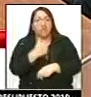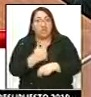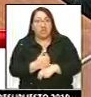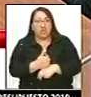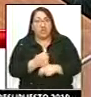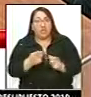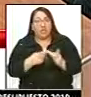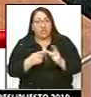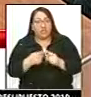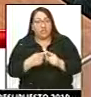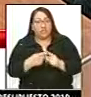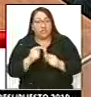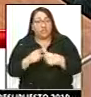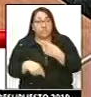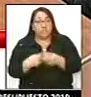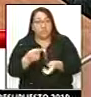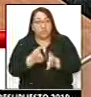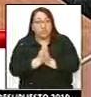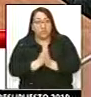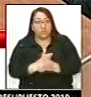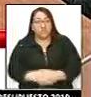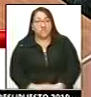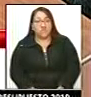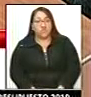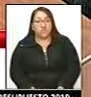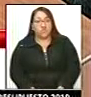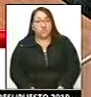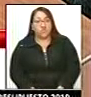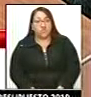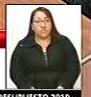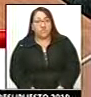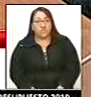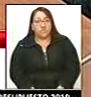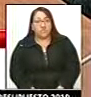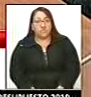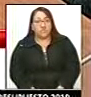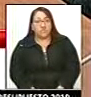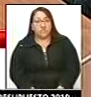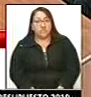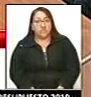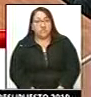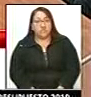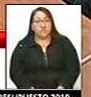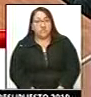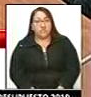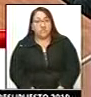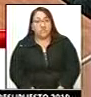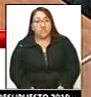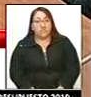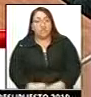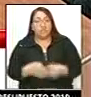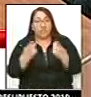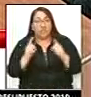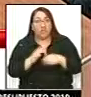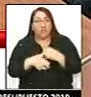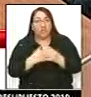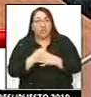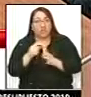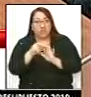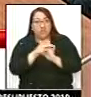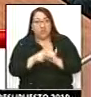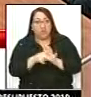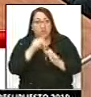ese sentido, siguiente por favor, en ese sentido, de acuerdo justamente a esta